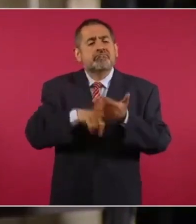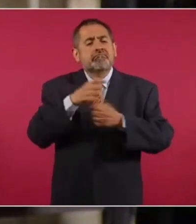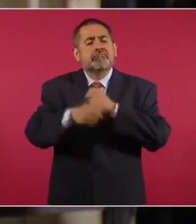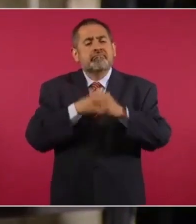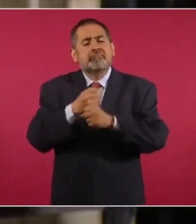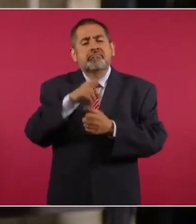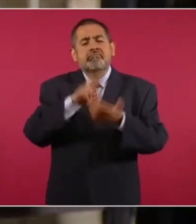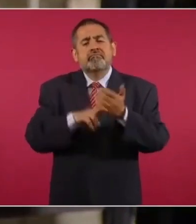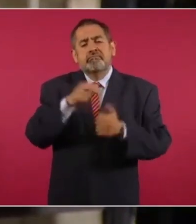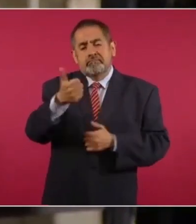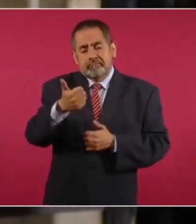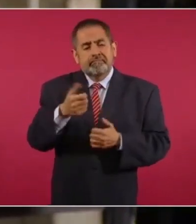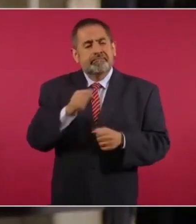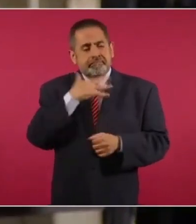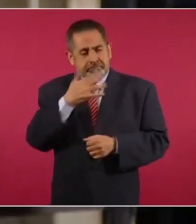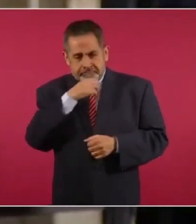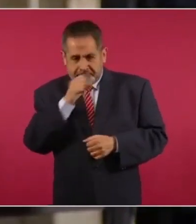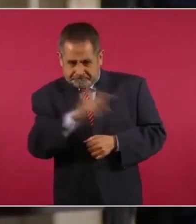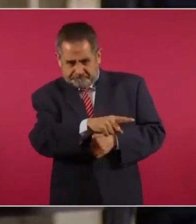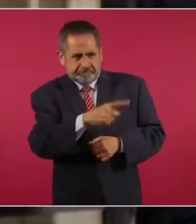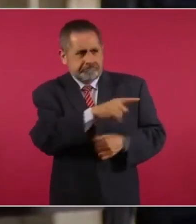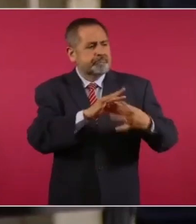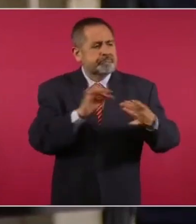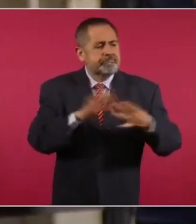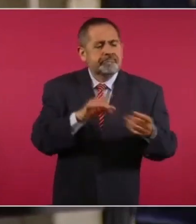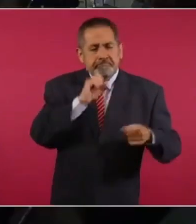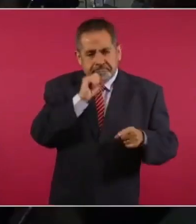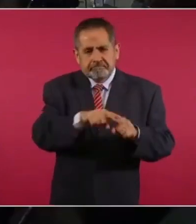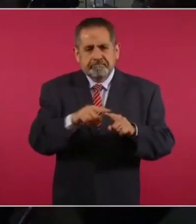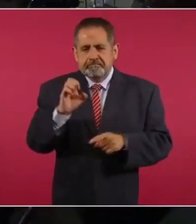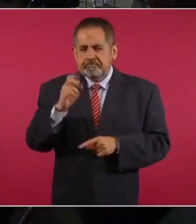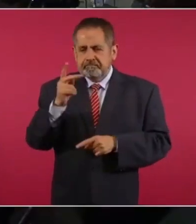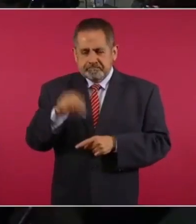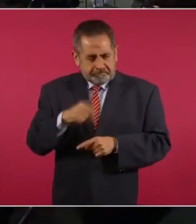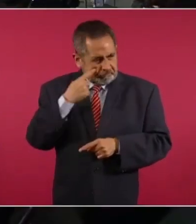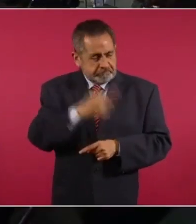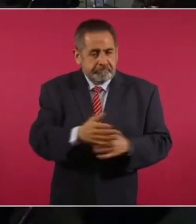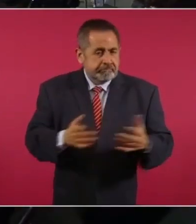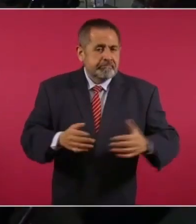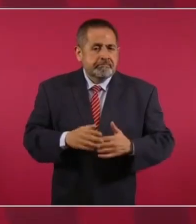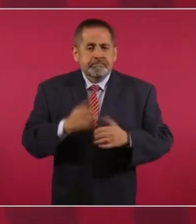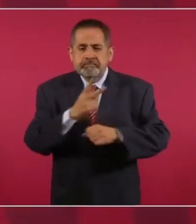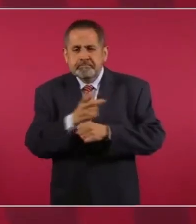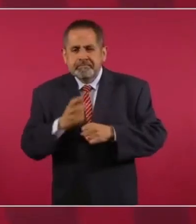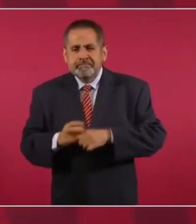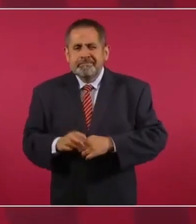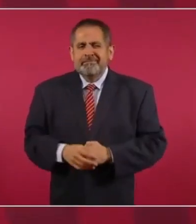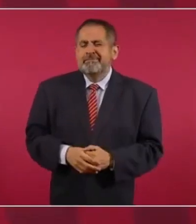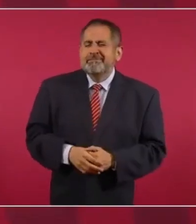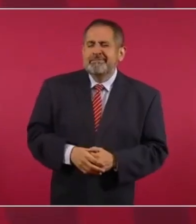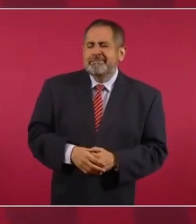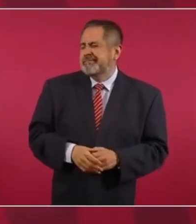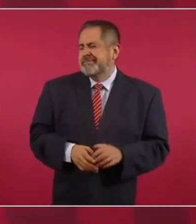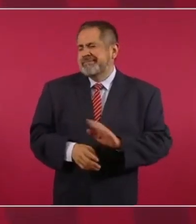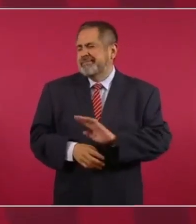Felipe Calderón y también con Peña Nieto? ¿Le haría usted la invitación?